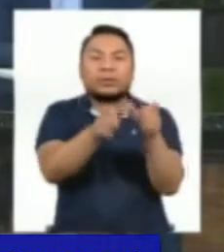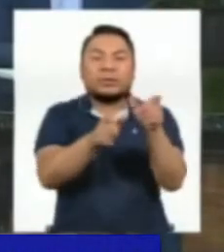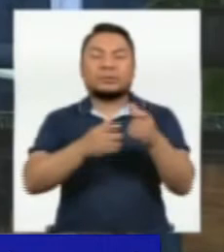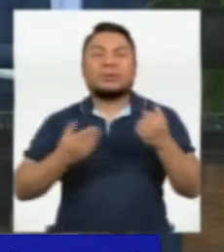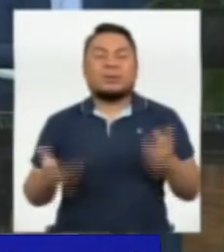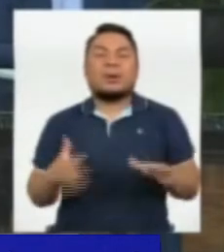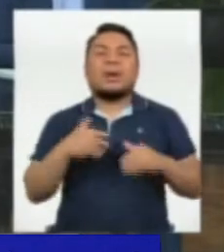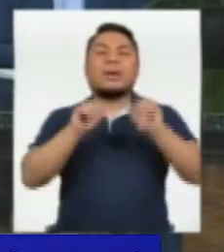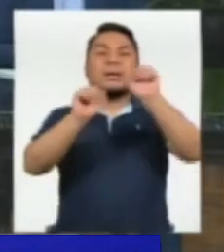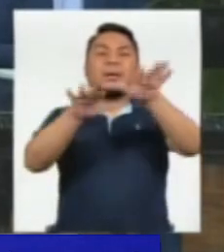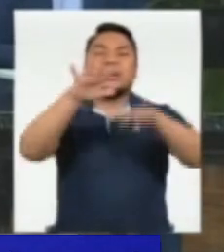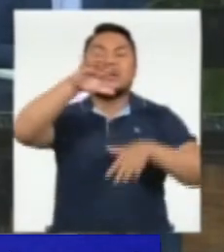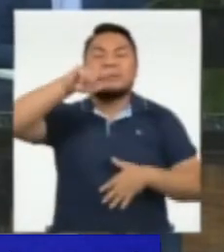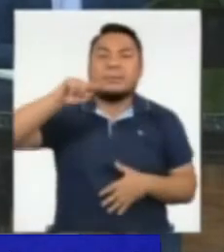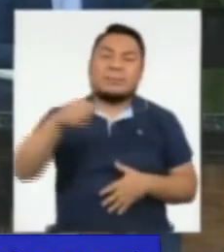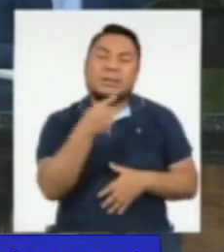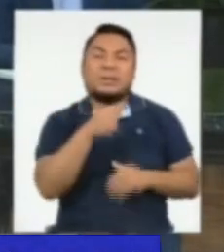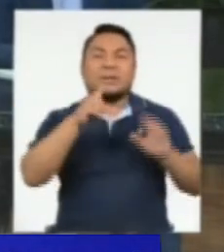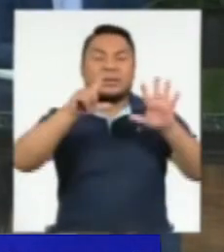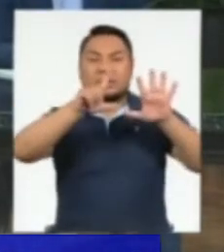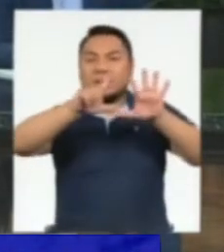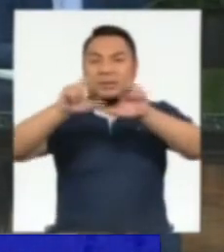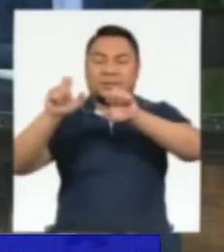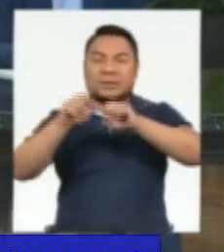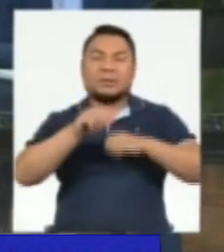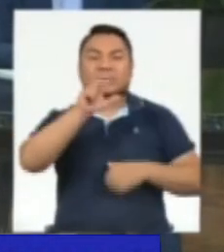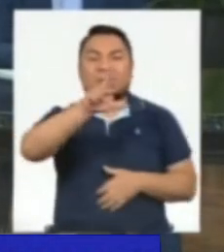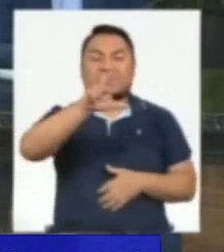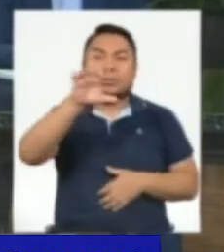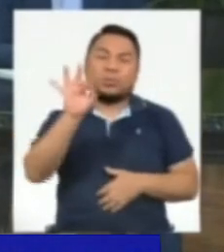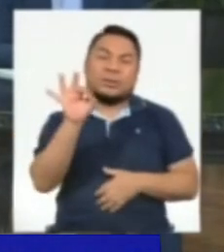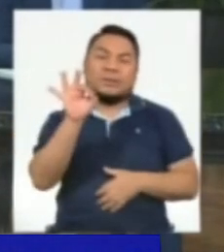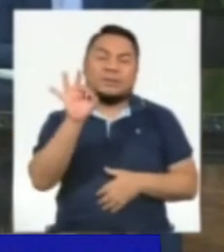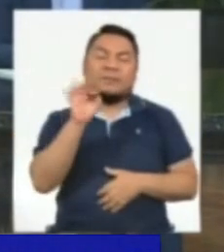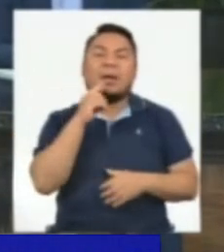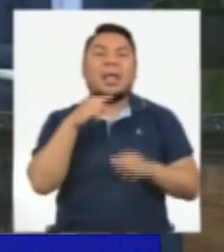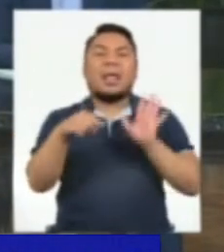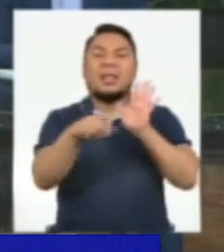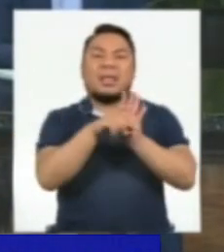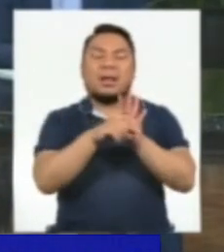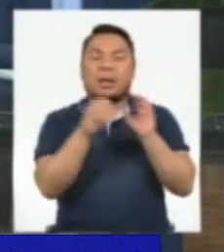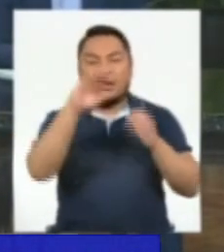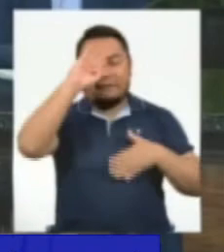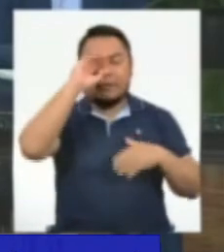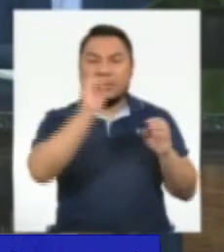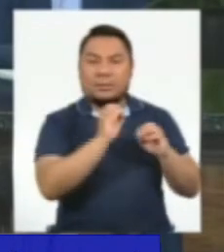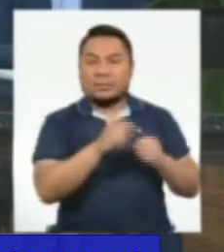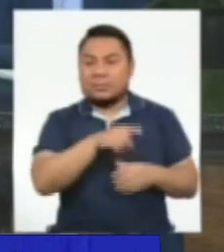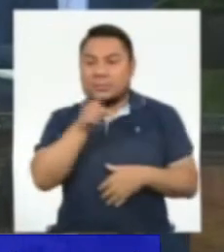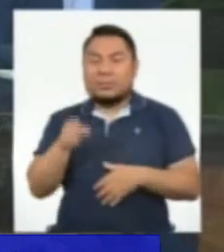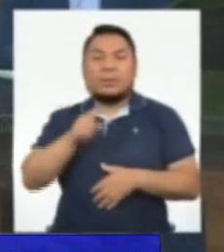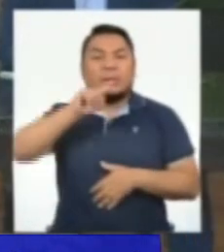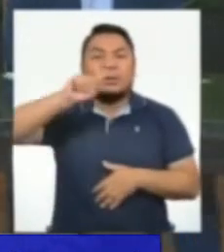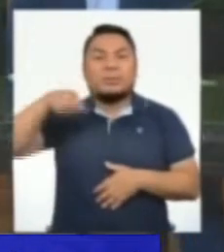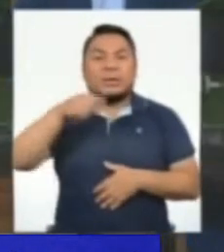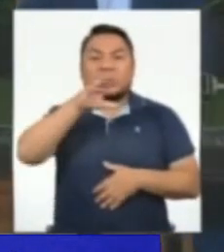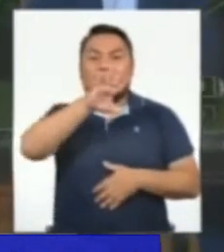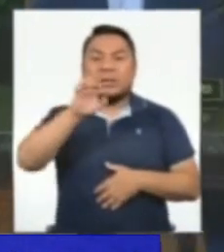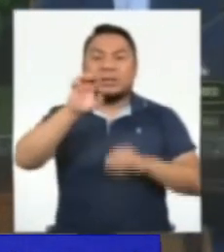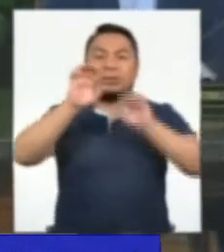un número de 15 mil 739 negativas y mil